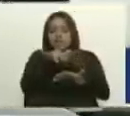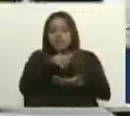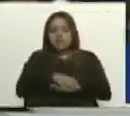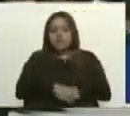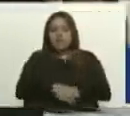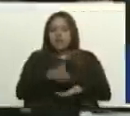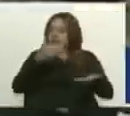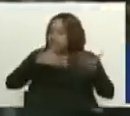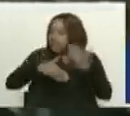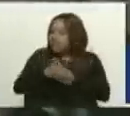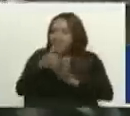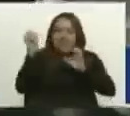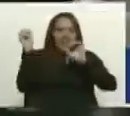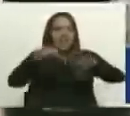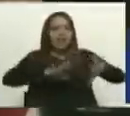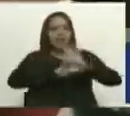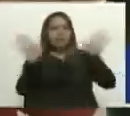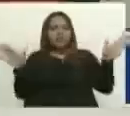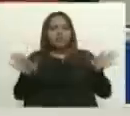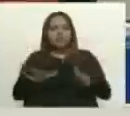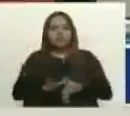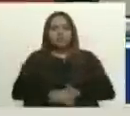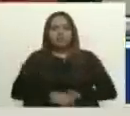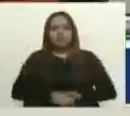Váyanse al carajo.